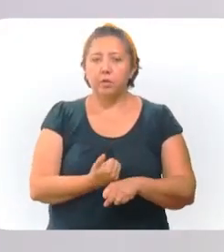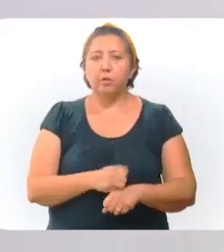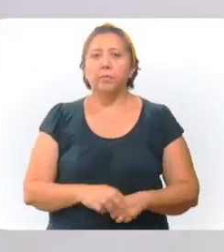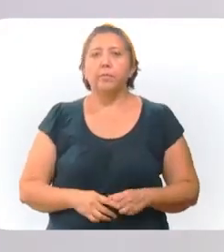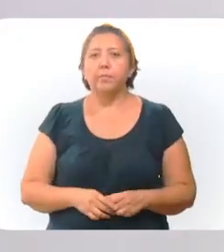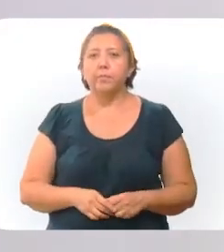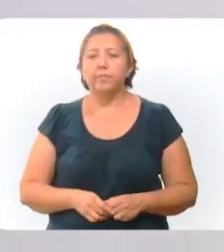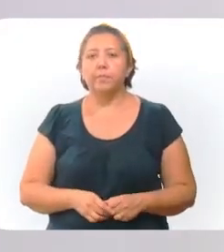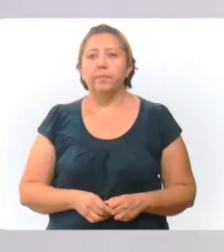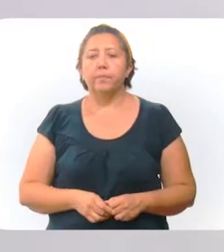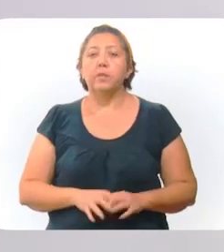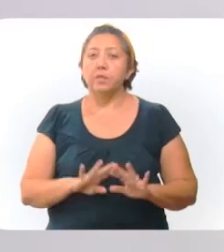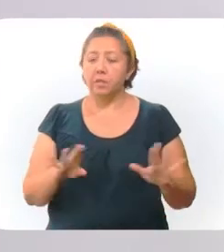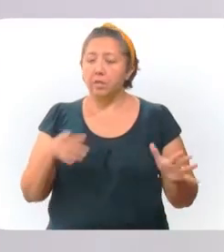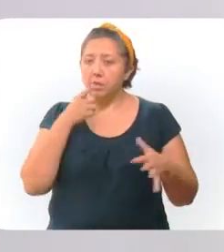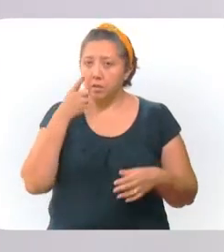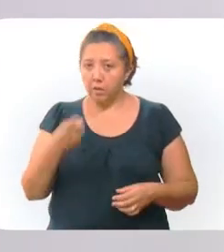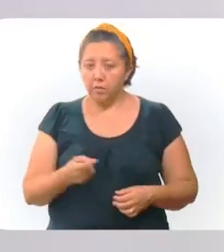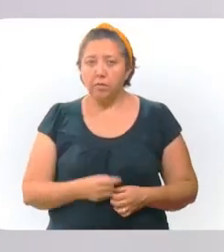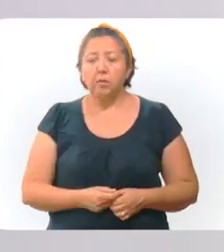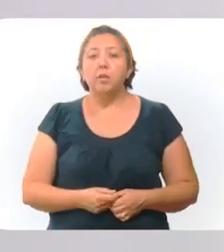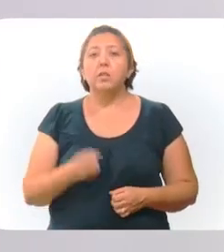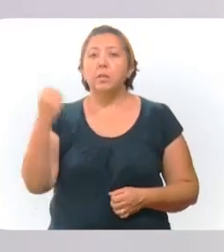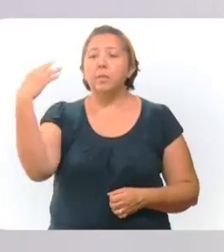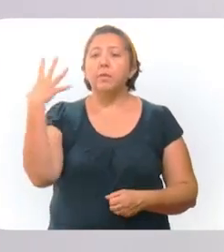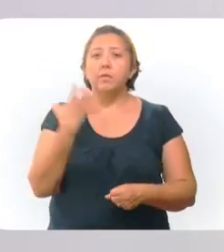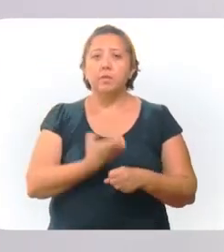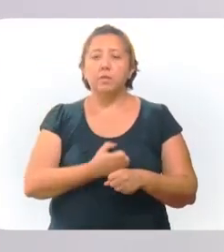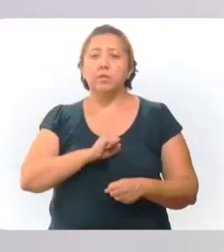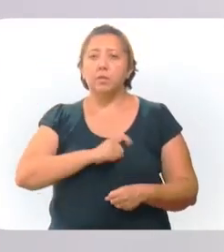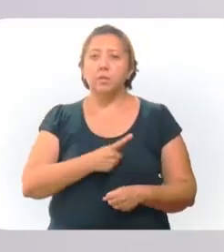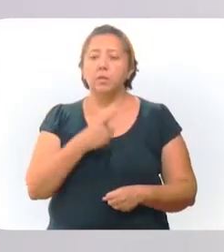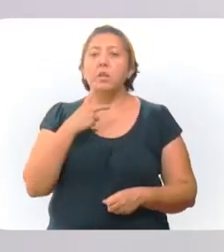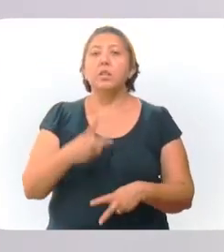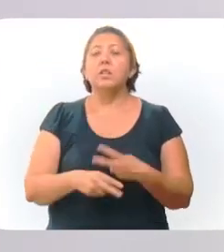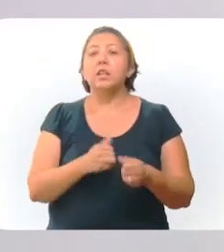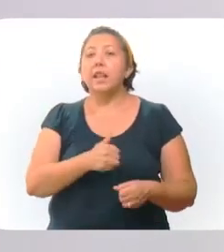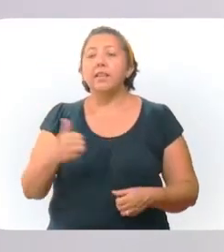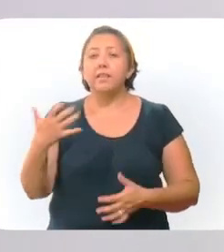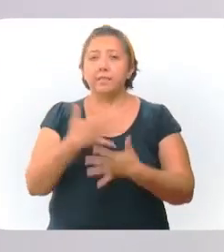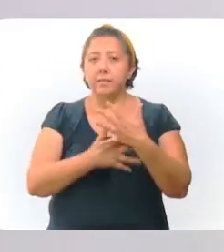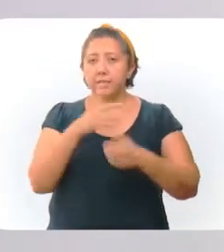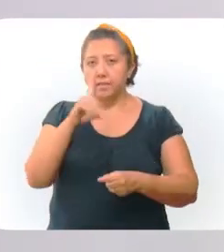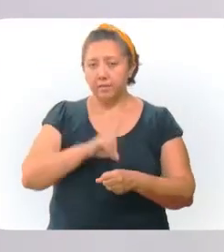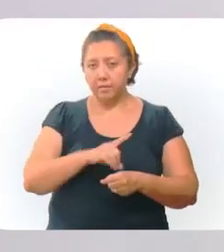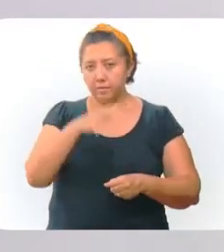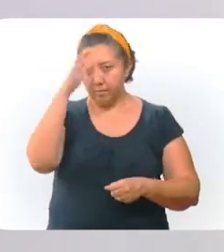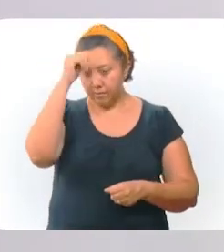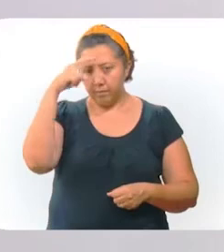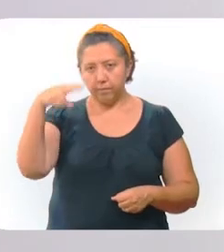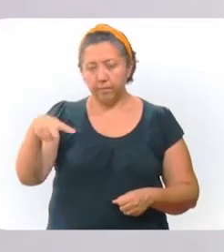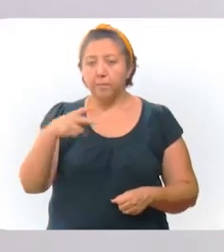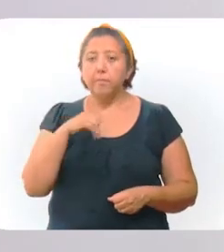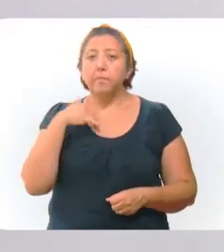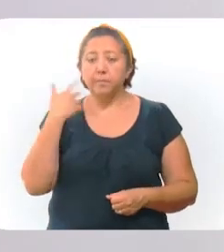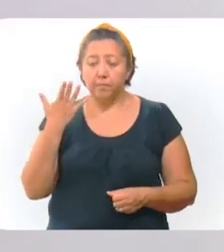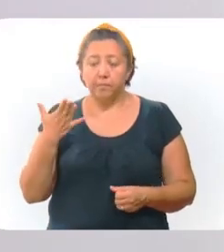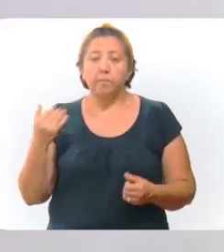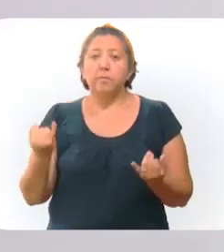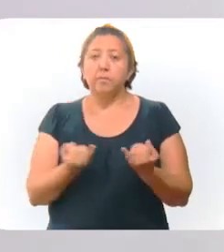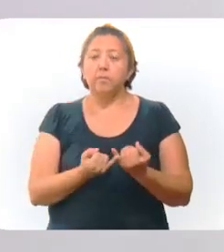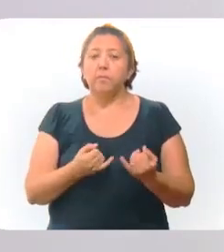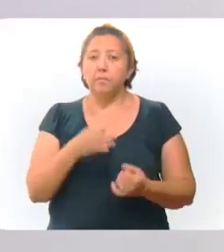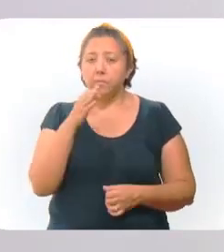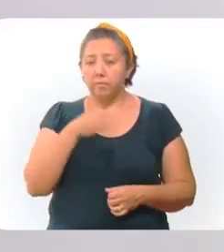amarillo. Como se ha informado, el Semáforo Estatal de Salud se va a dar a conocer cada 15 días, con la finalidad de homologar